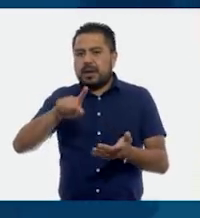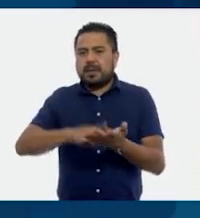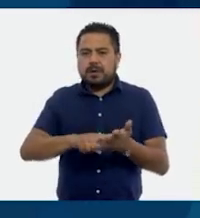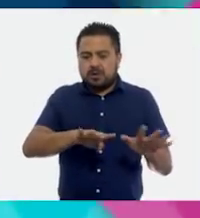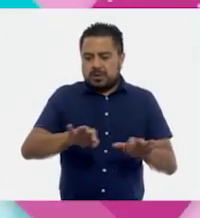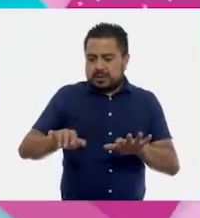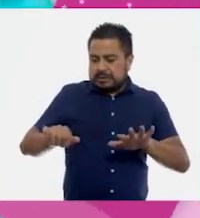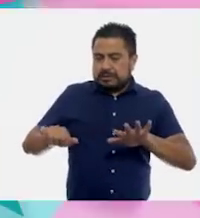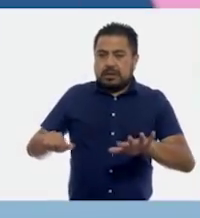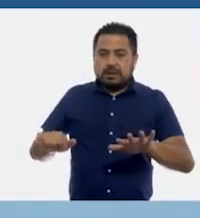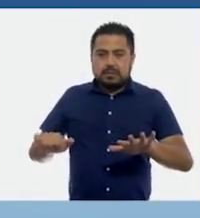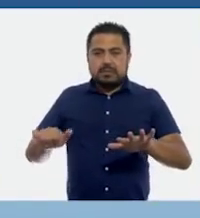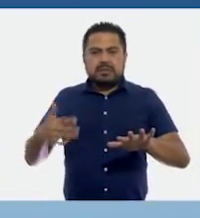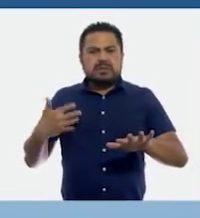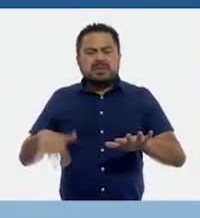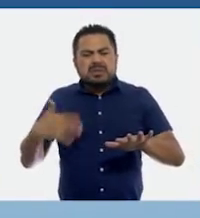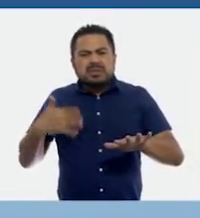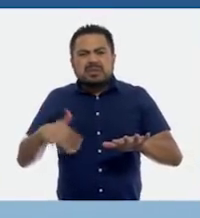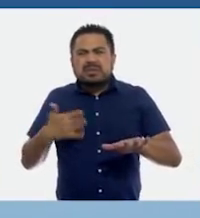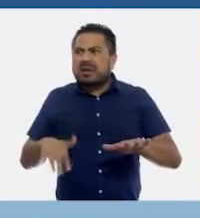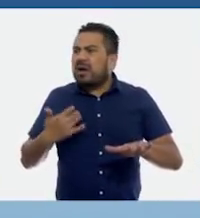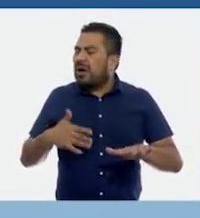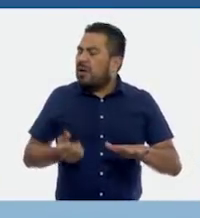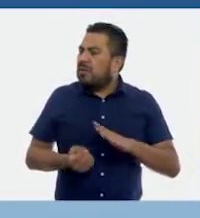1910-1916. ¡Uy, qué novedad!